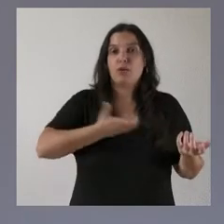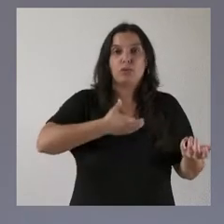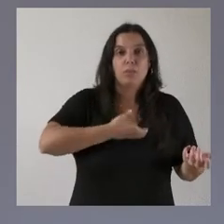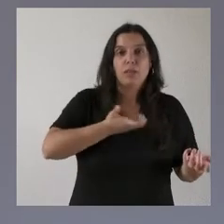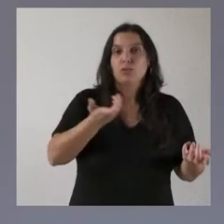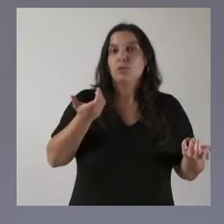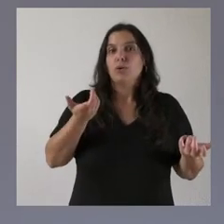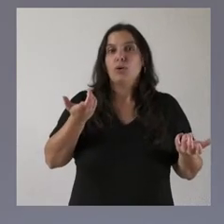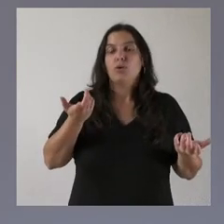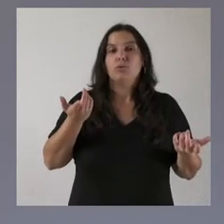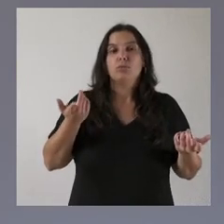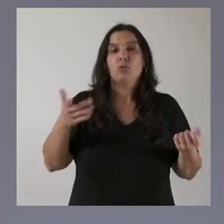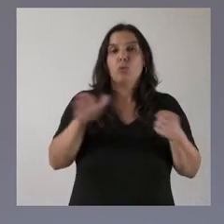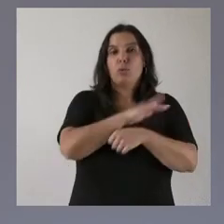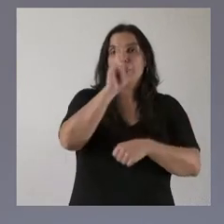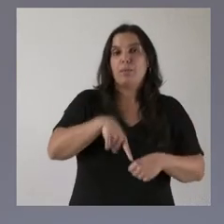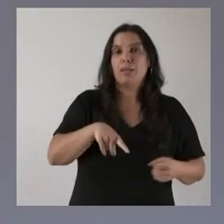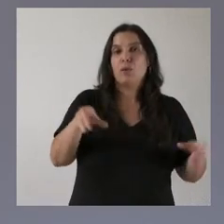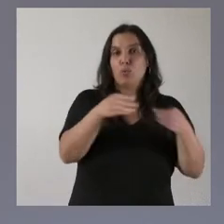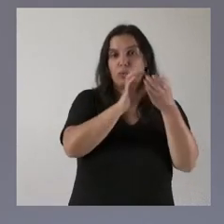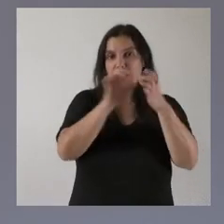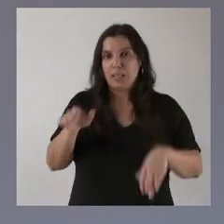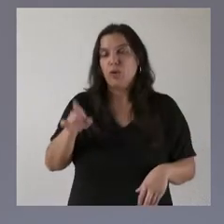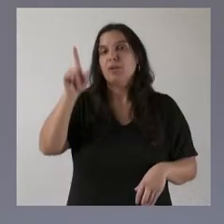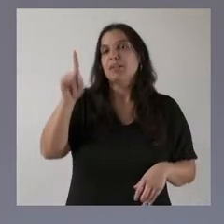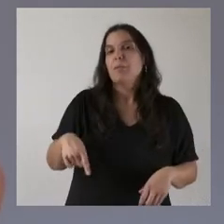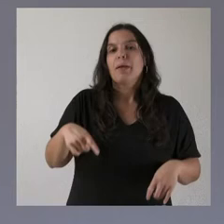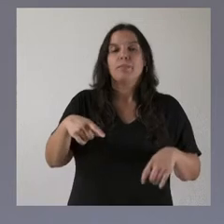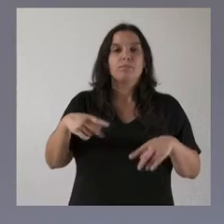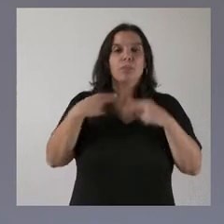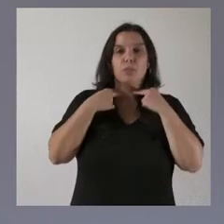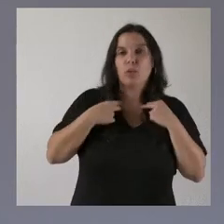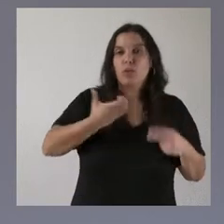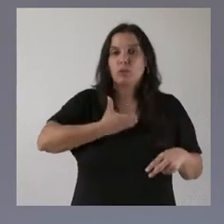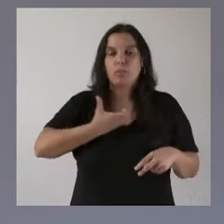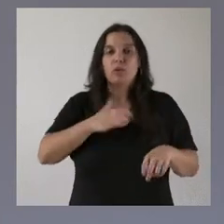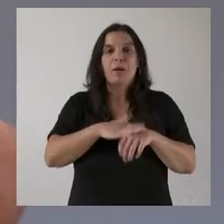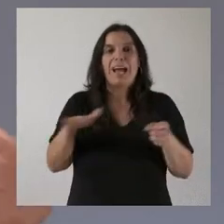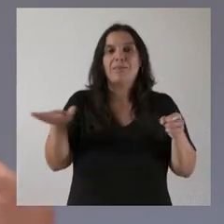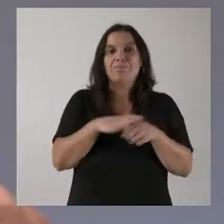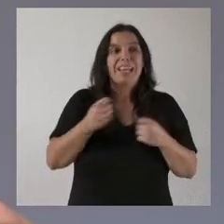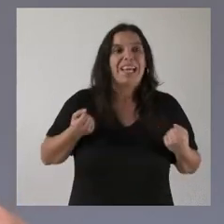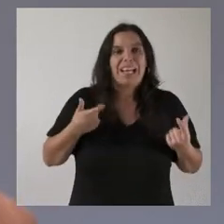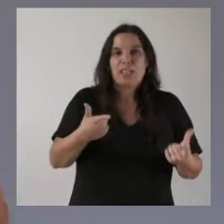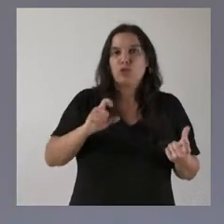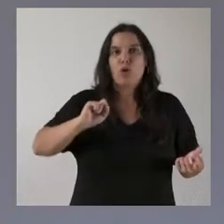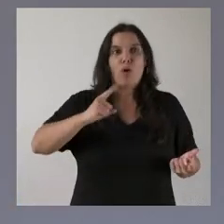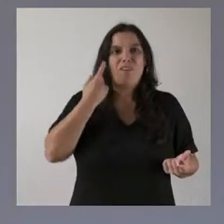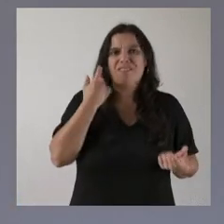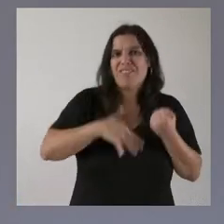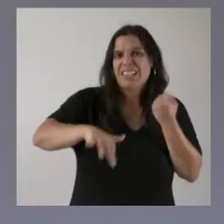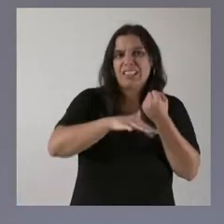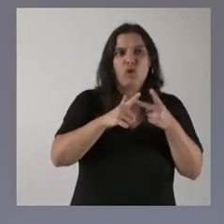las que financia la junta de Castilla y león y se prestan a través de las corporaciones locales para gastos de primera necesidad alimentos